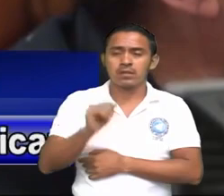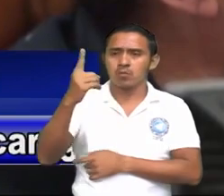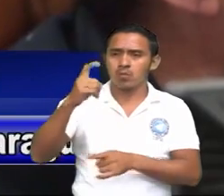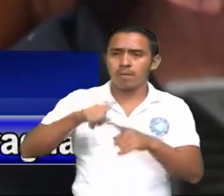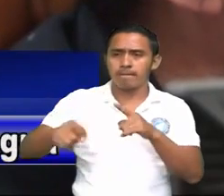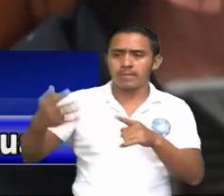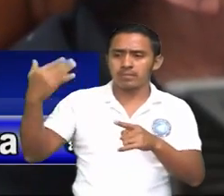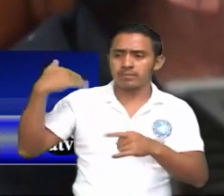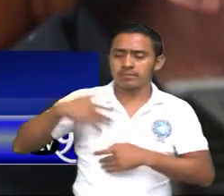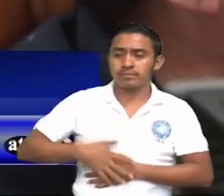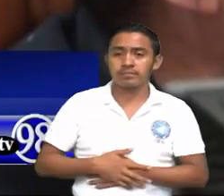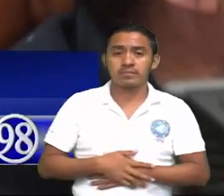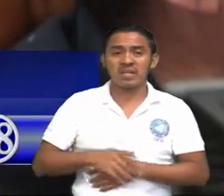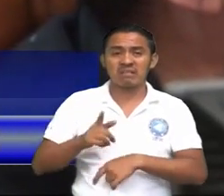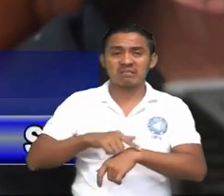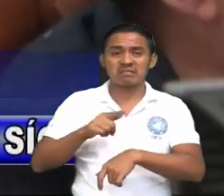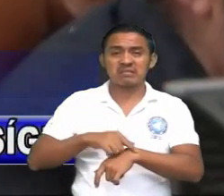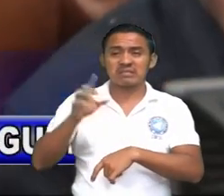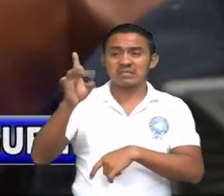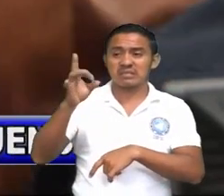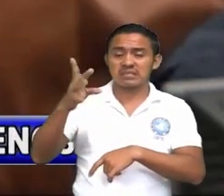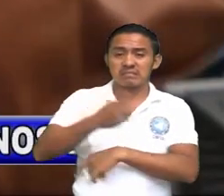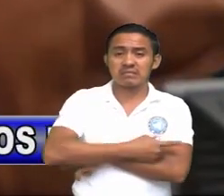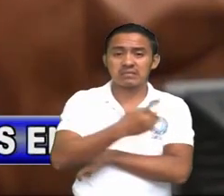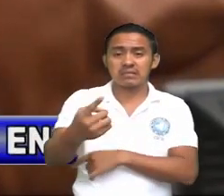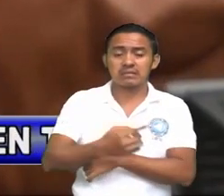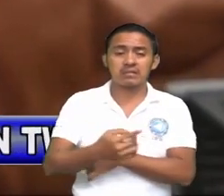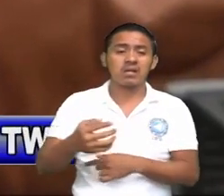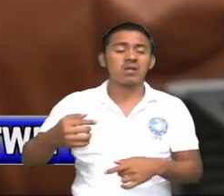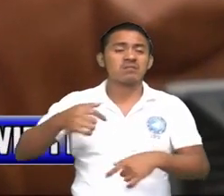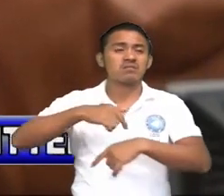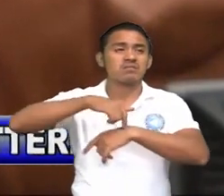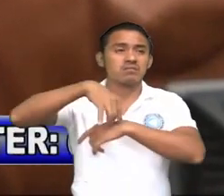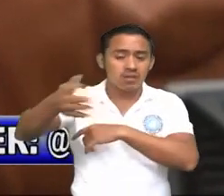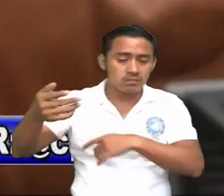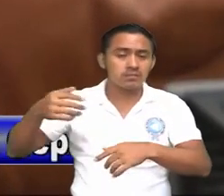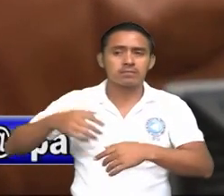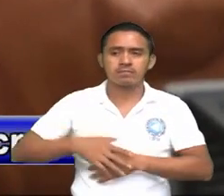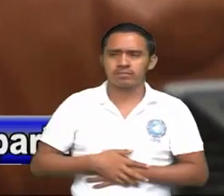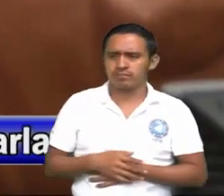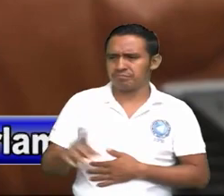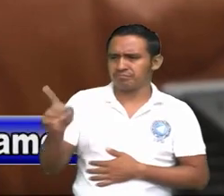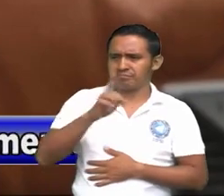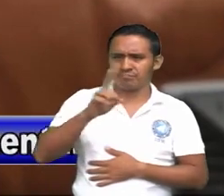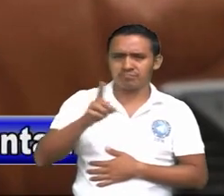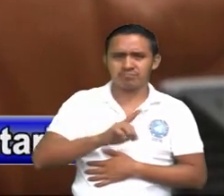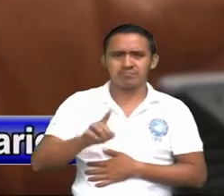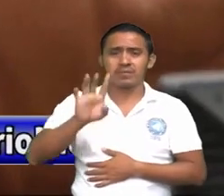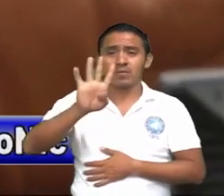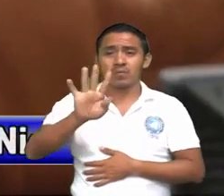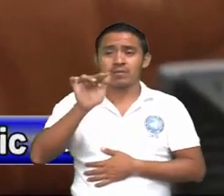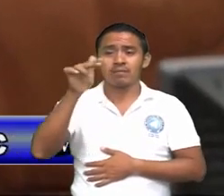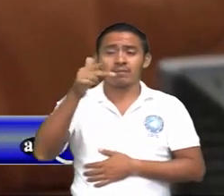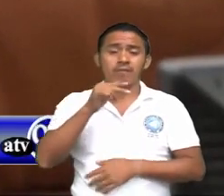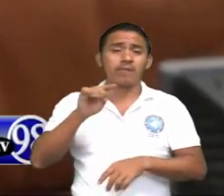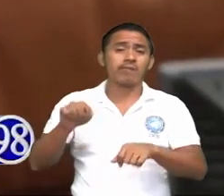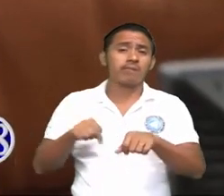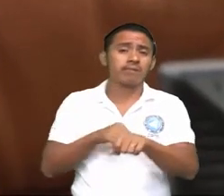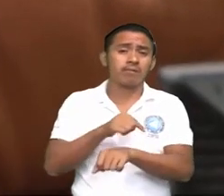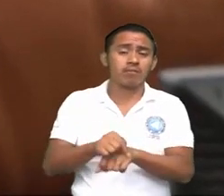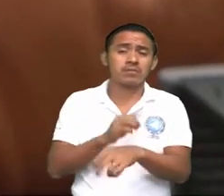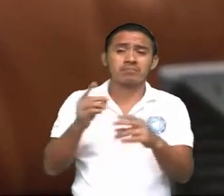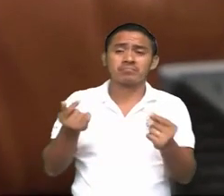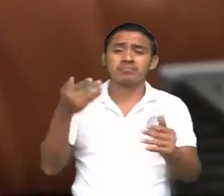tardan 15 días en llegar. Esa es la primera mentira que tengo que decirles. En 48 horas nosotros estábamos en la hermana República de